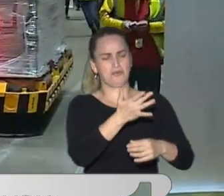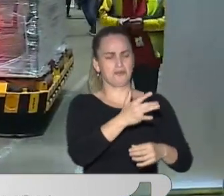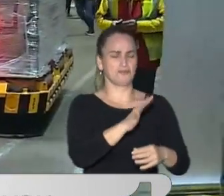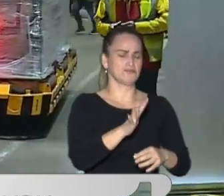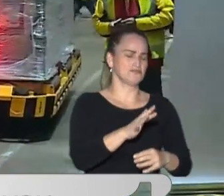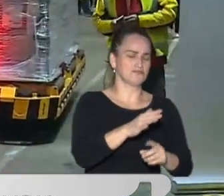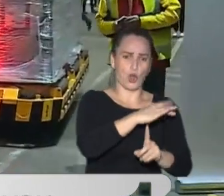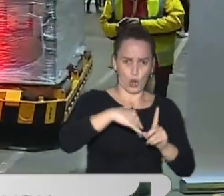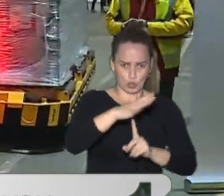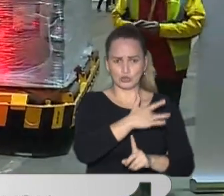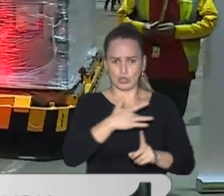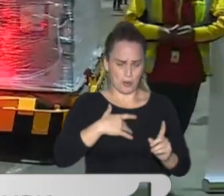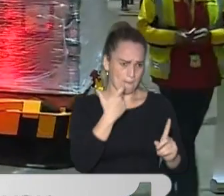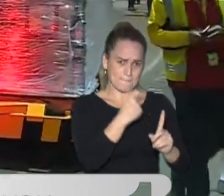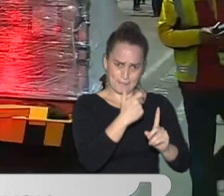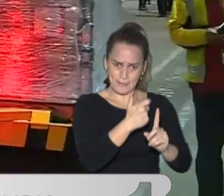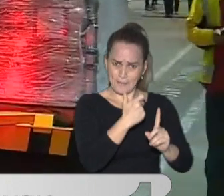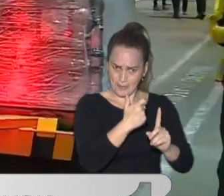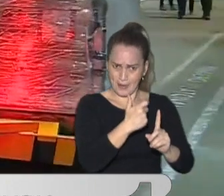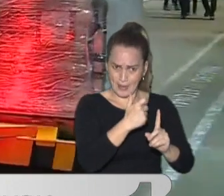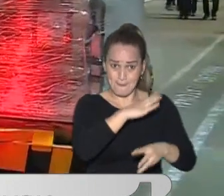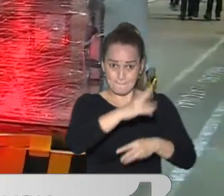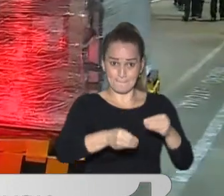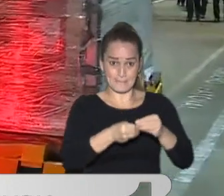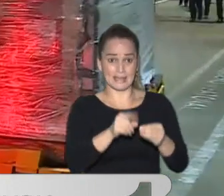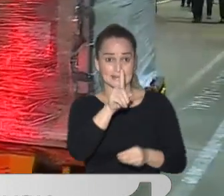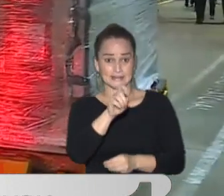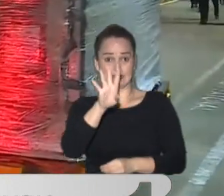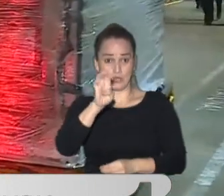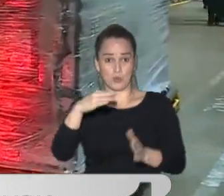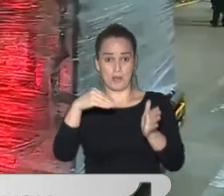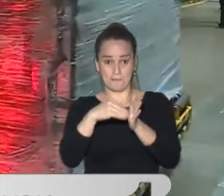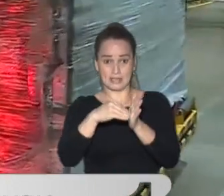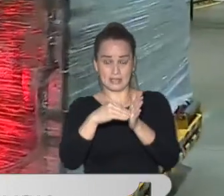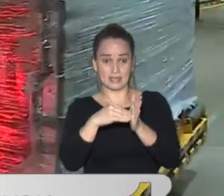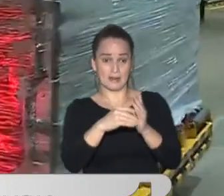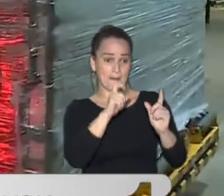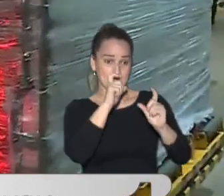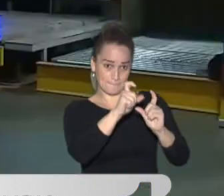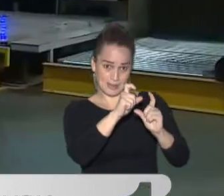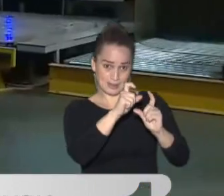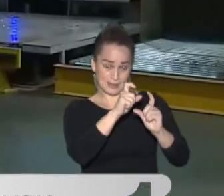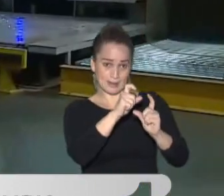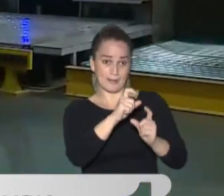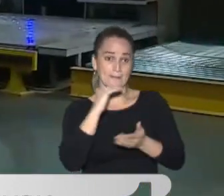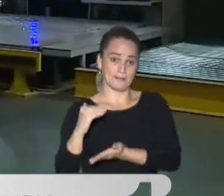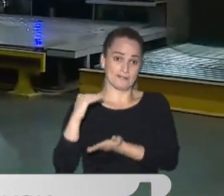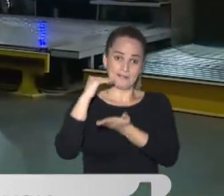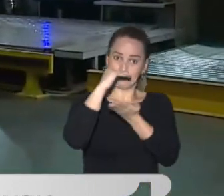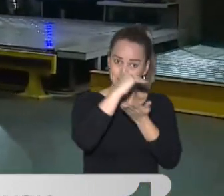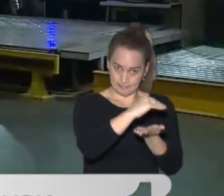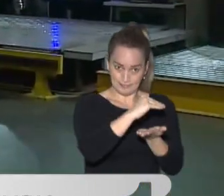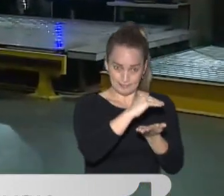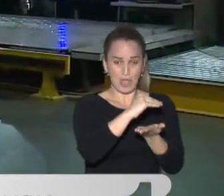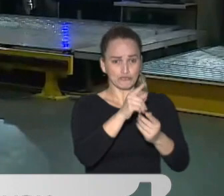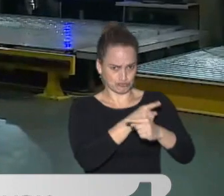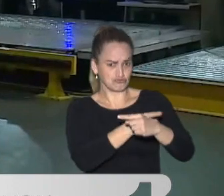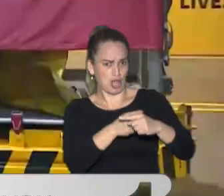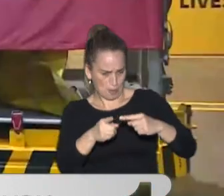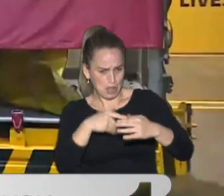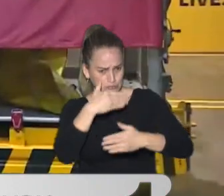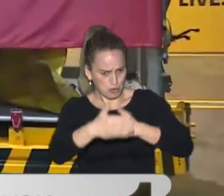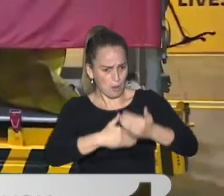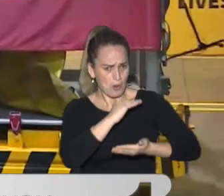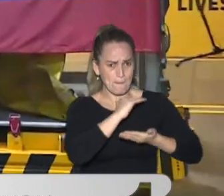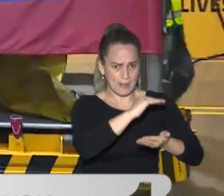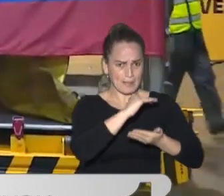Esto para el personal de salud se complementa con 69.000 dosis que fueron remitidas o están siendo remitidas esta semana a